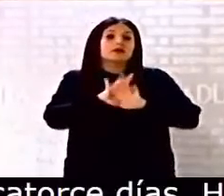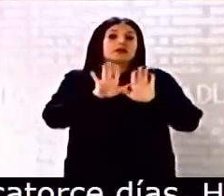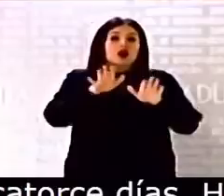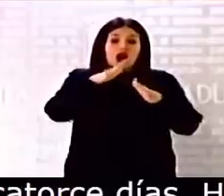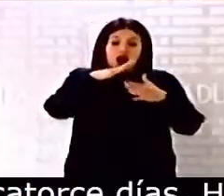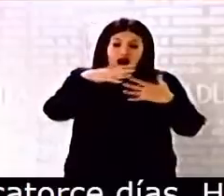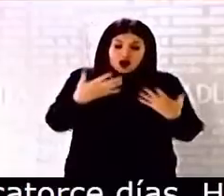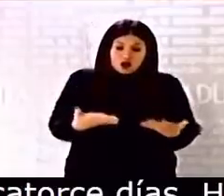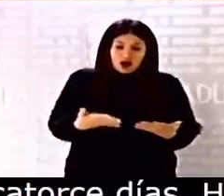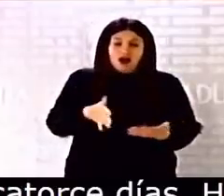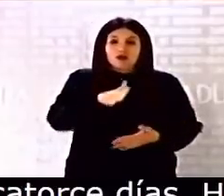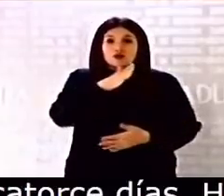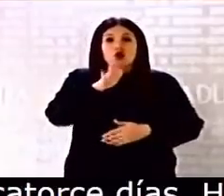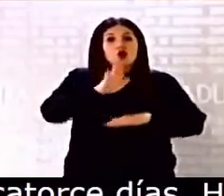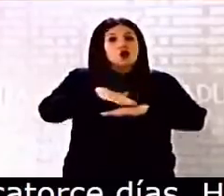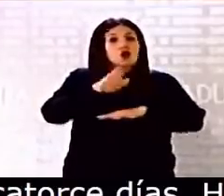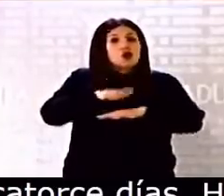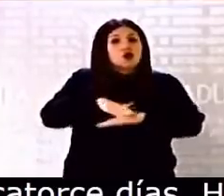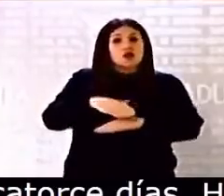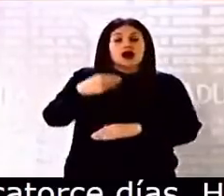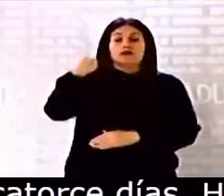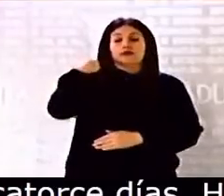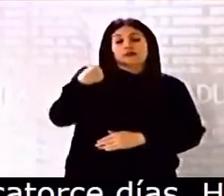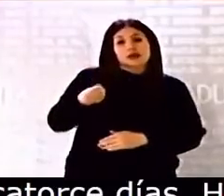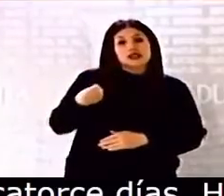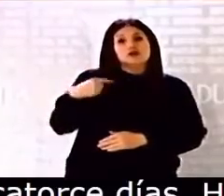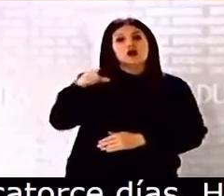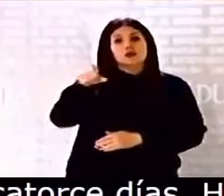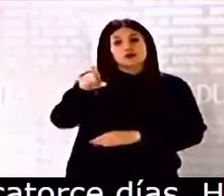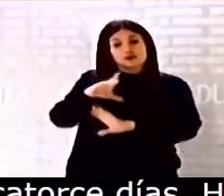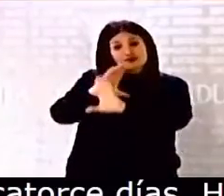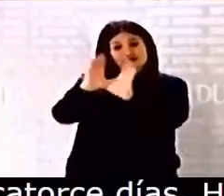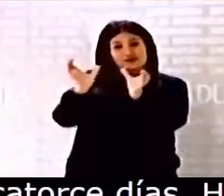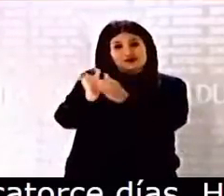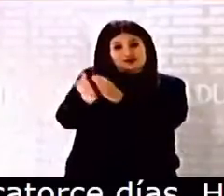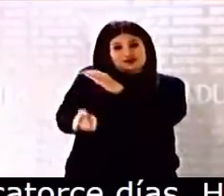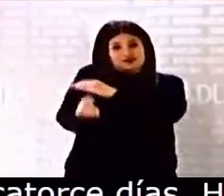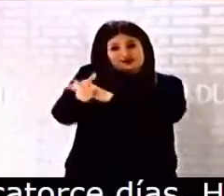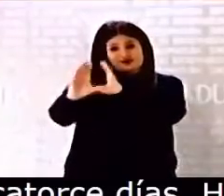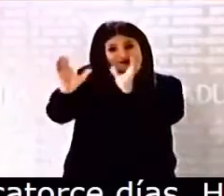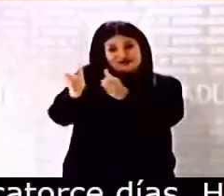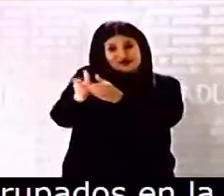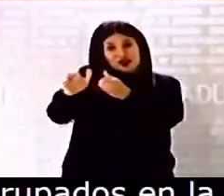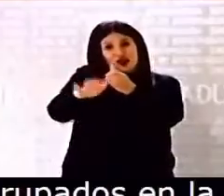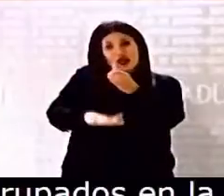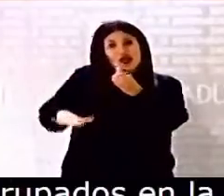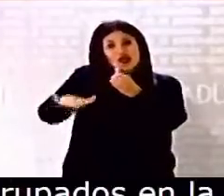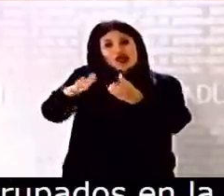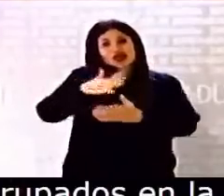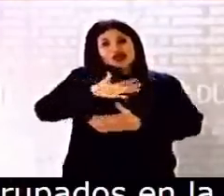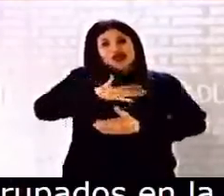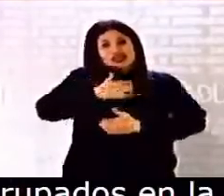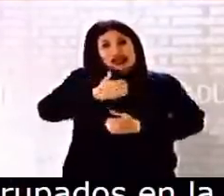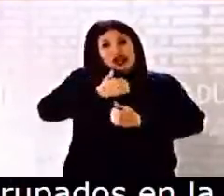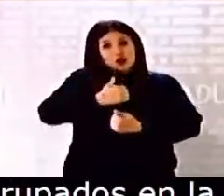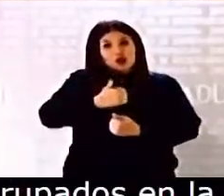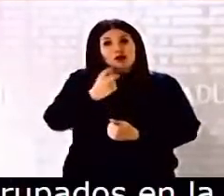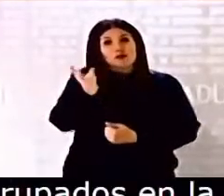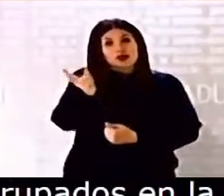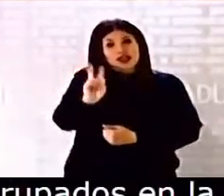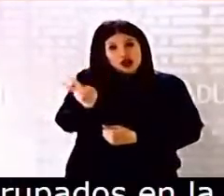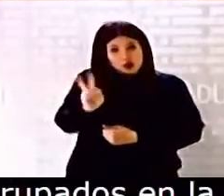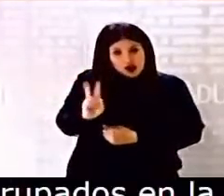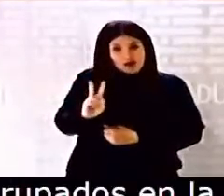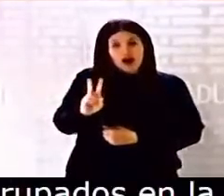a los casos que han salido agrupados en la zona de salud de Villanueva, en las dos zonas de salud